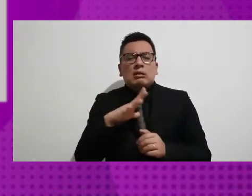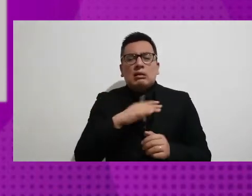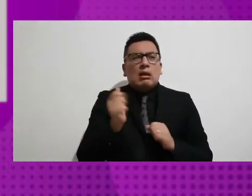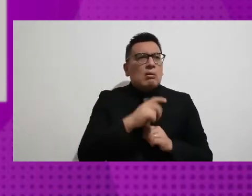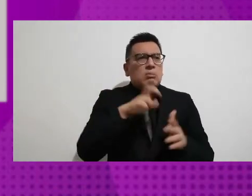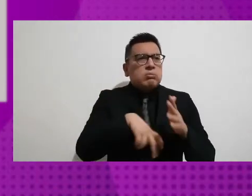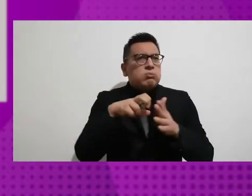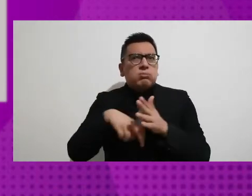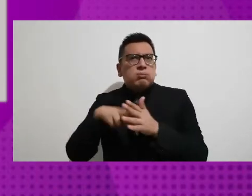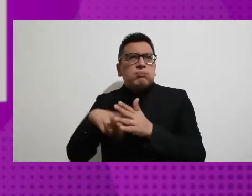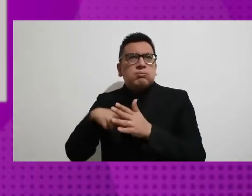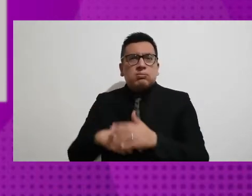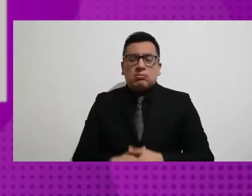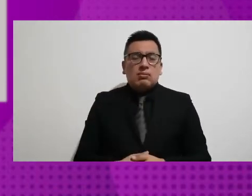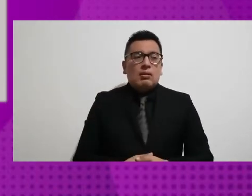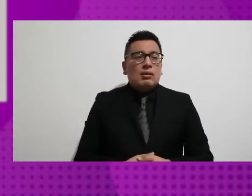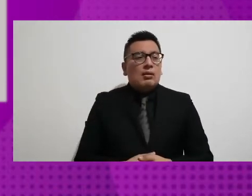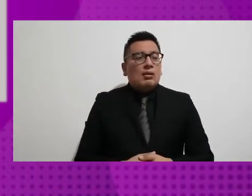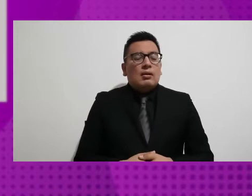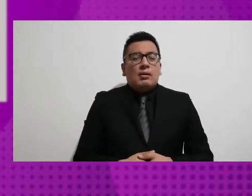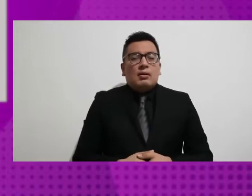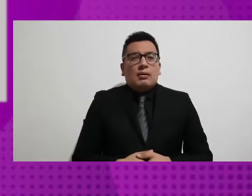algunos acomodos, hubo algunas